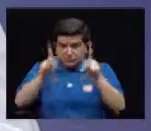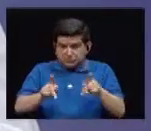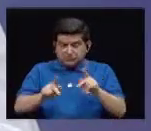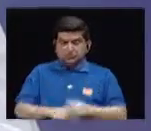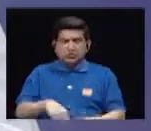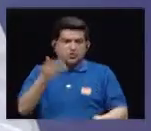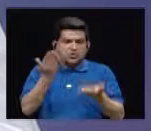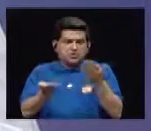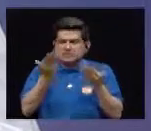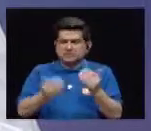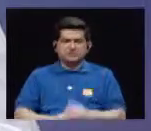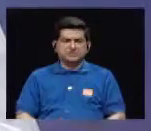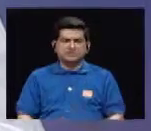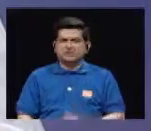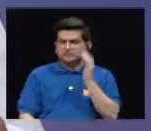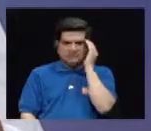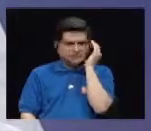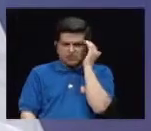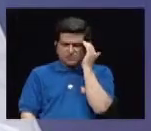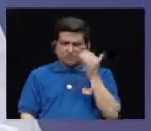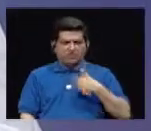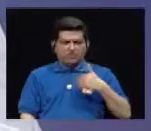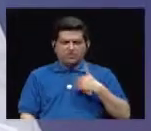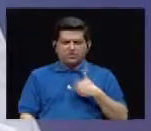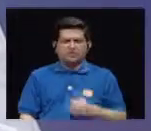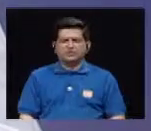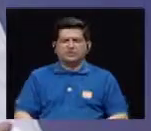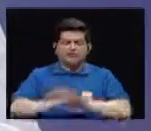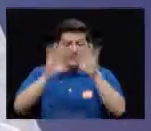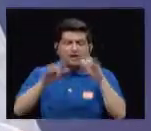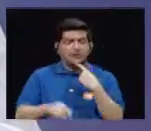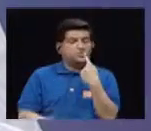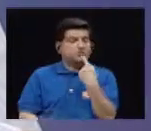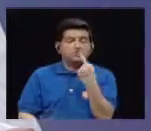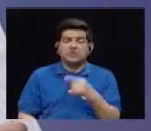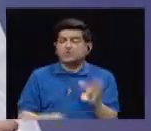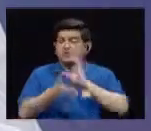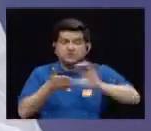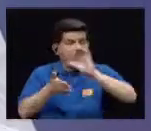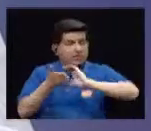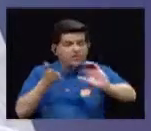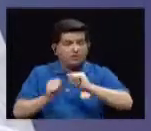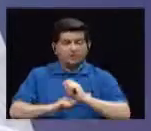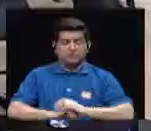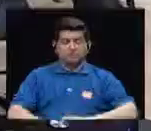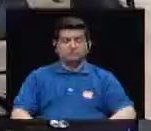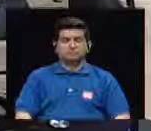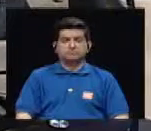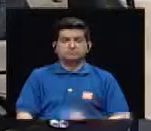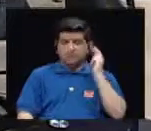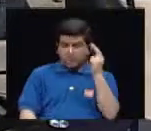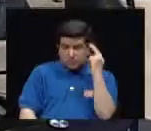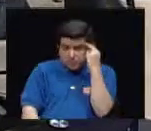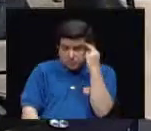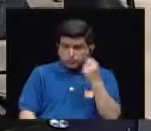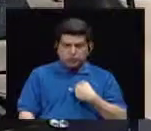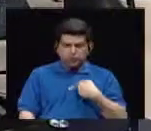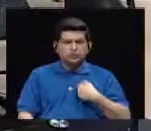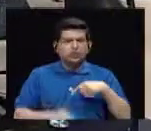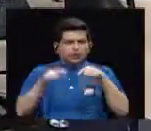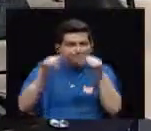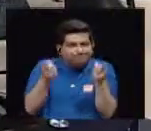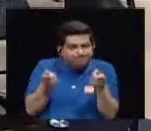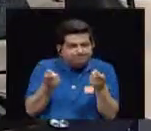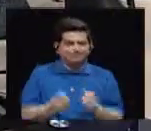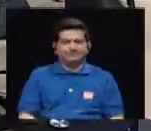gente, digamos, no lo sabe o no lo tiene tan latente, o no se lo han dicho en los colegios, ¿verdad? Así es. Porque, voy a hacer